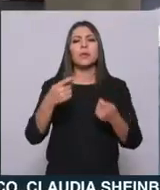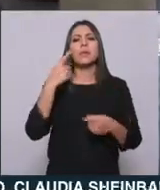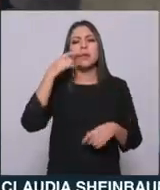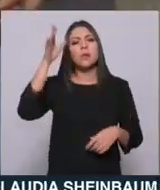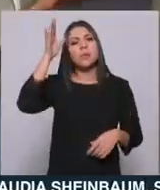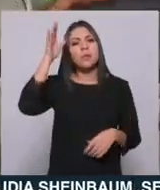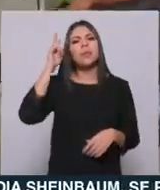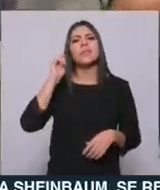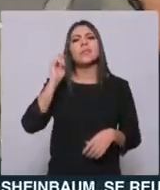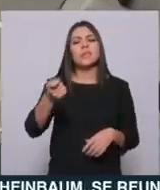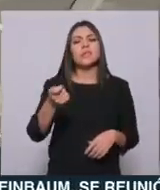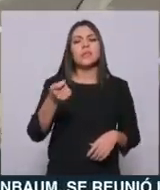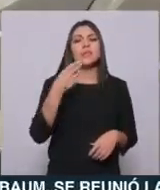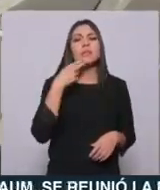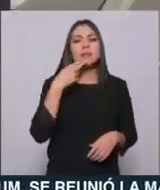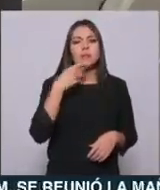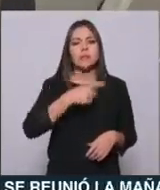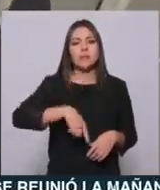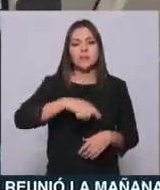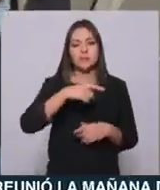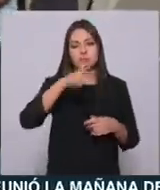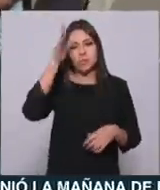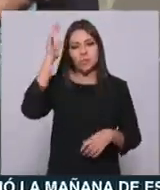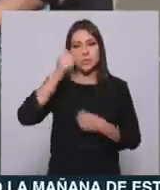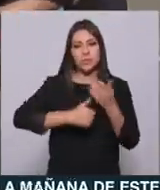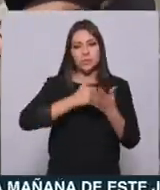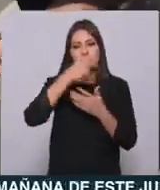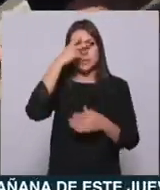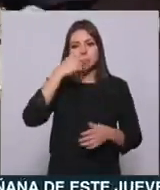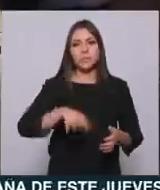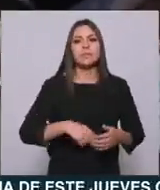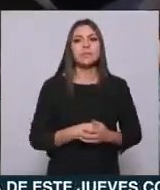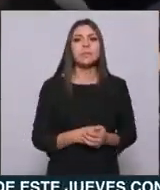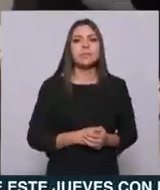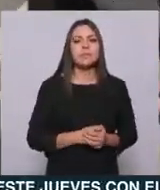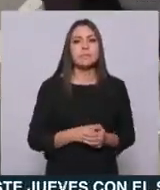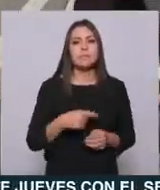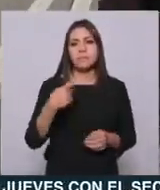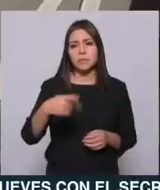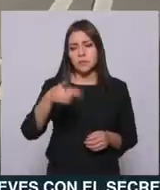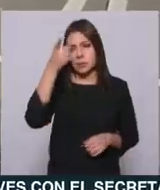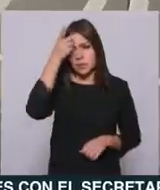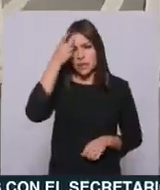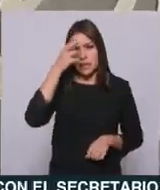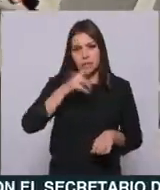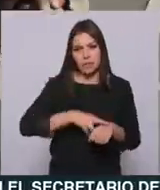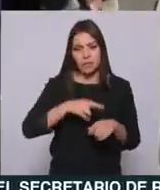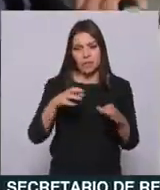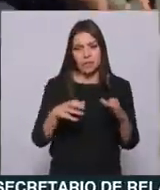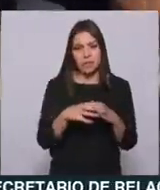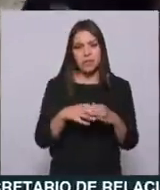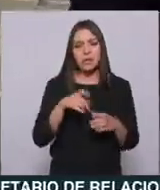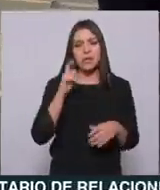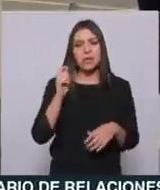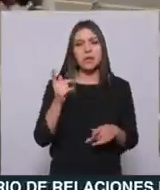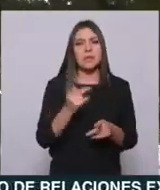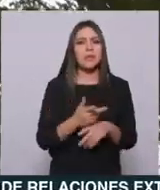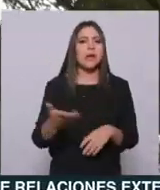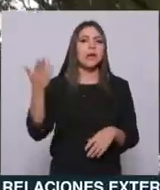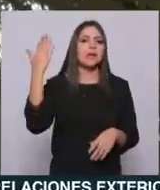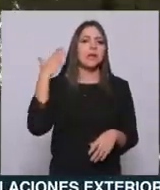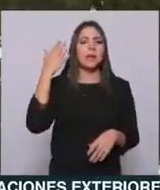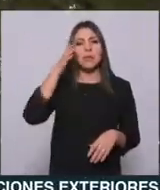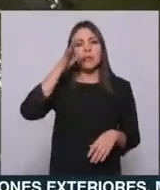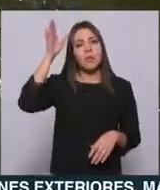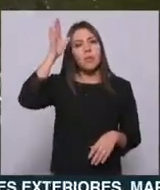de la Ciudad de México? Yo podría decir lo que representa para la Dirección General, es parte del pasado. Para los bomberos seguramente cada uno tendrá